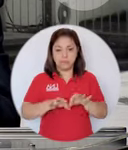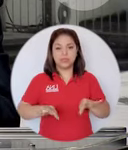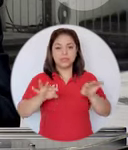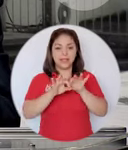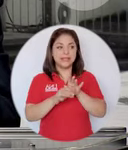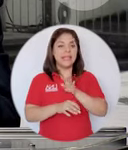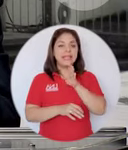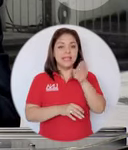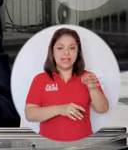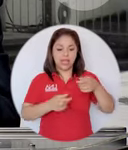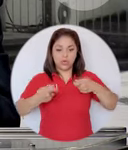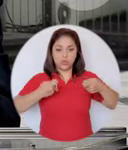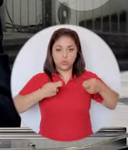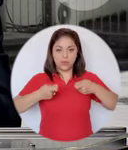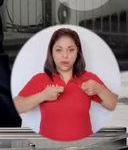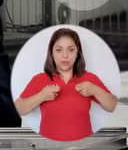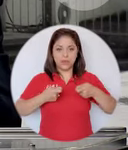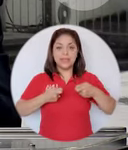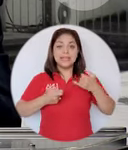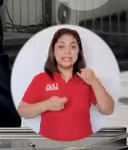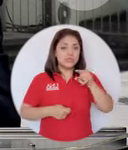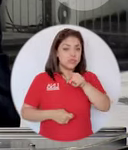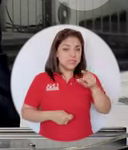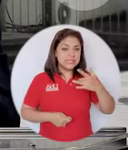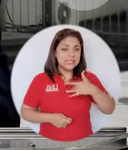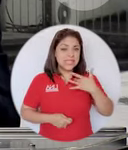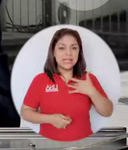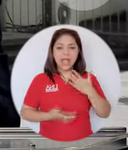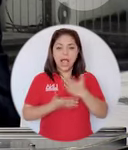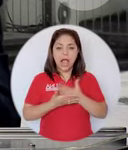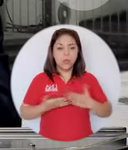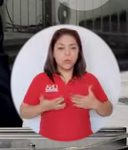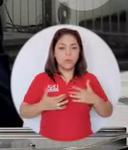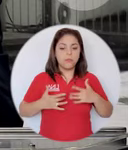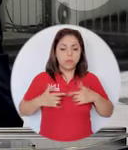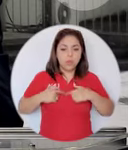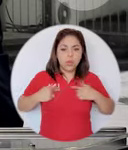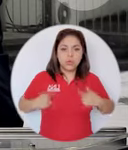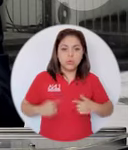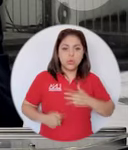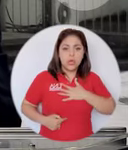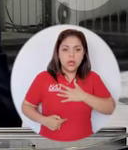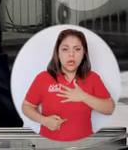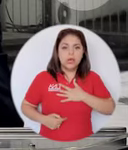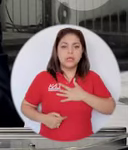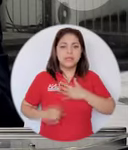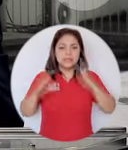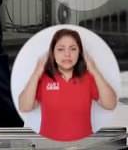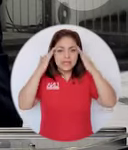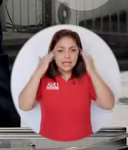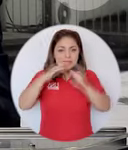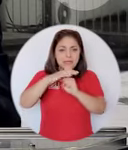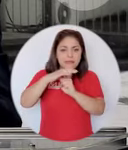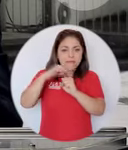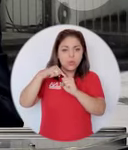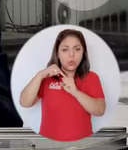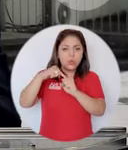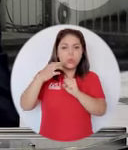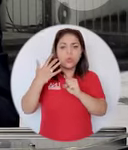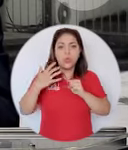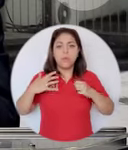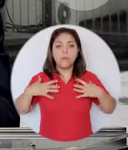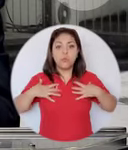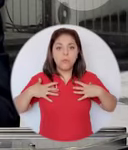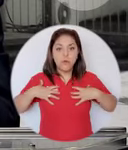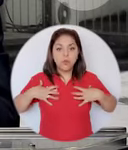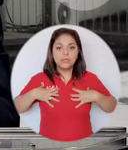comprometiendo mi calidad de vida, están comprometiendo órganos importantes, corazón, cerebro, pulmón,